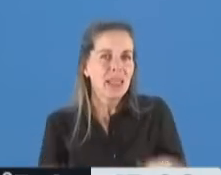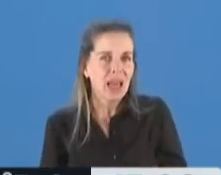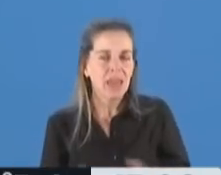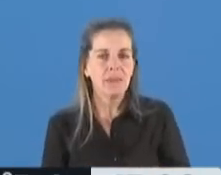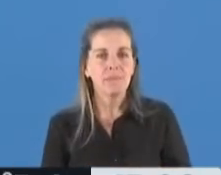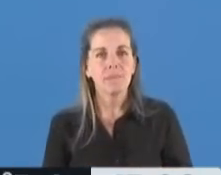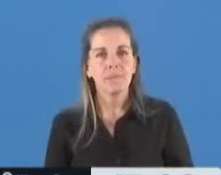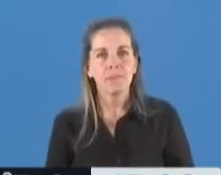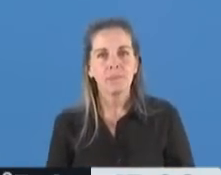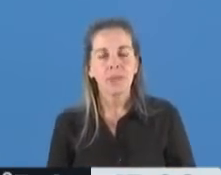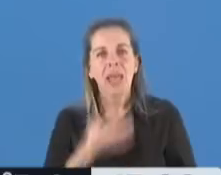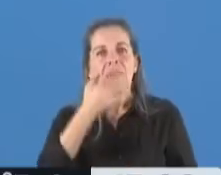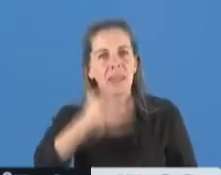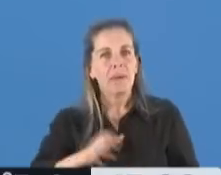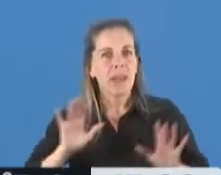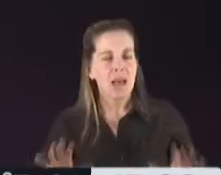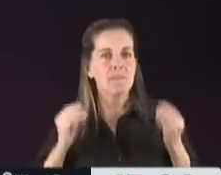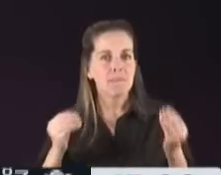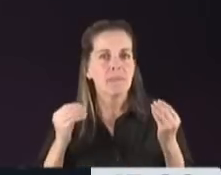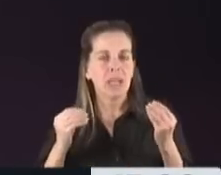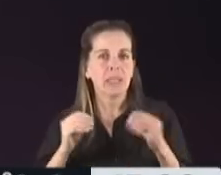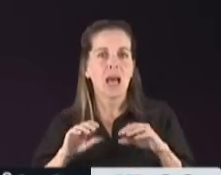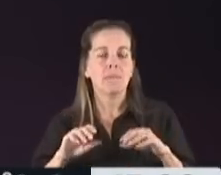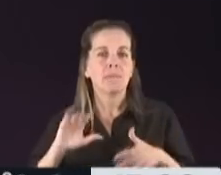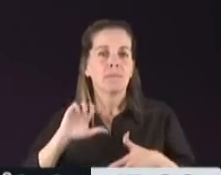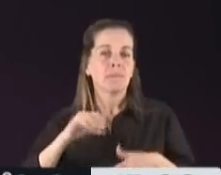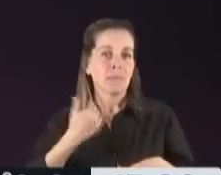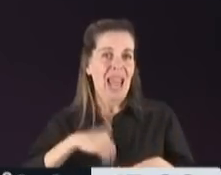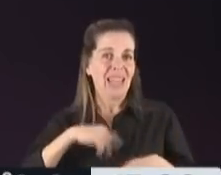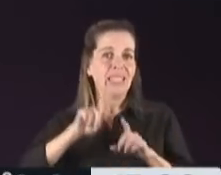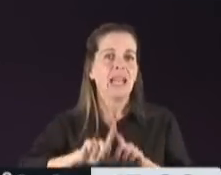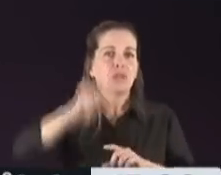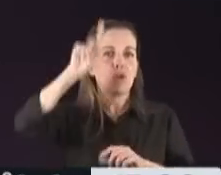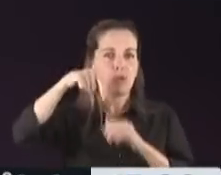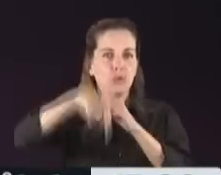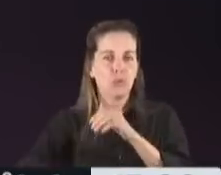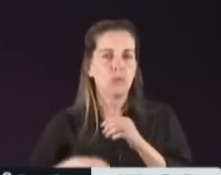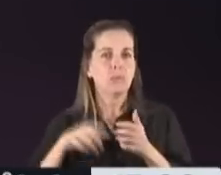Y la verdad es que el norte y el sur necesitaban obras de todo tipo.